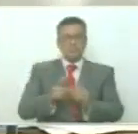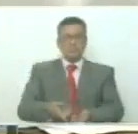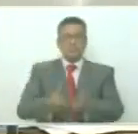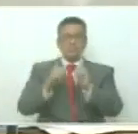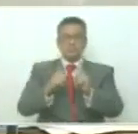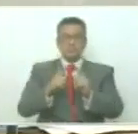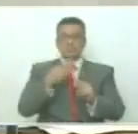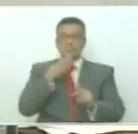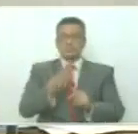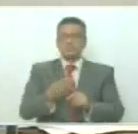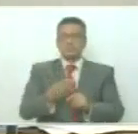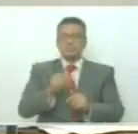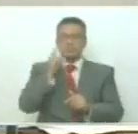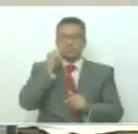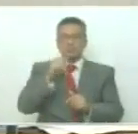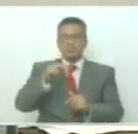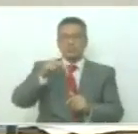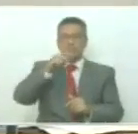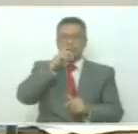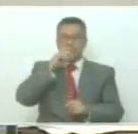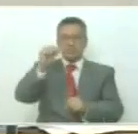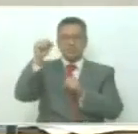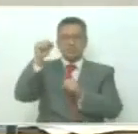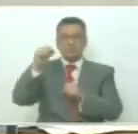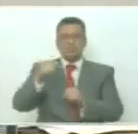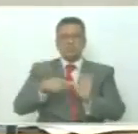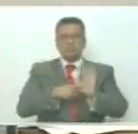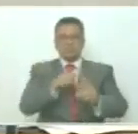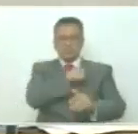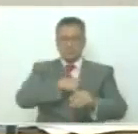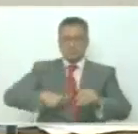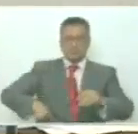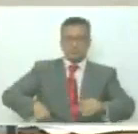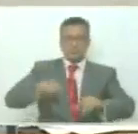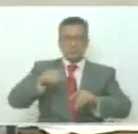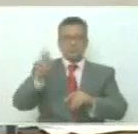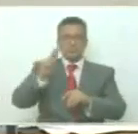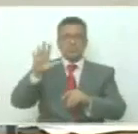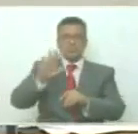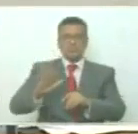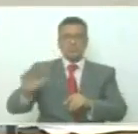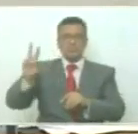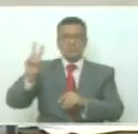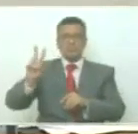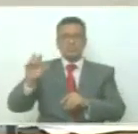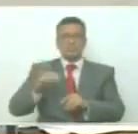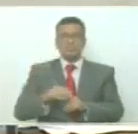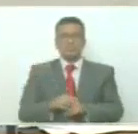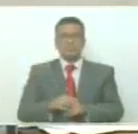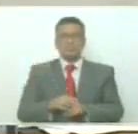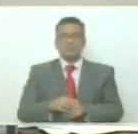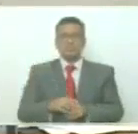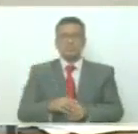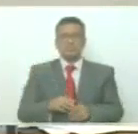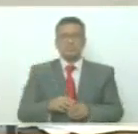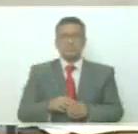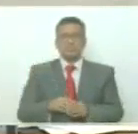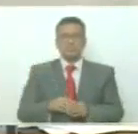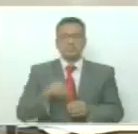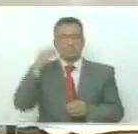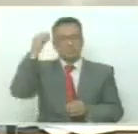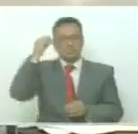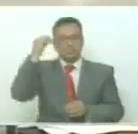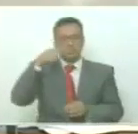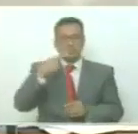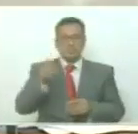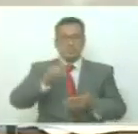autorización solicitada por el ciudadano Nicolás Maduro Moros, presidente de la República Bolivariana de Venezuela, y por consiguiente